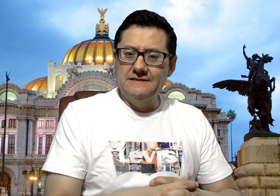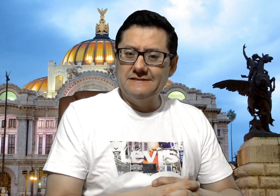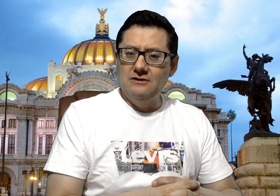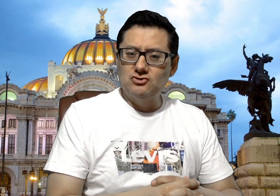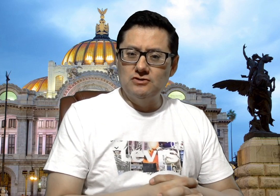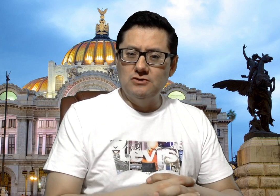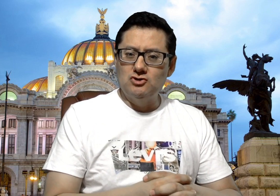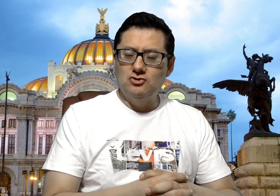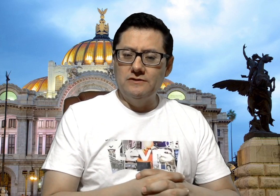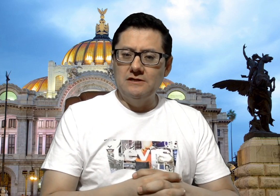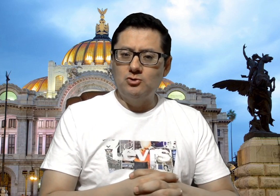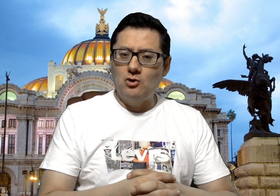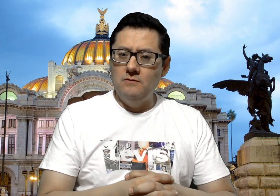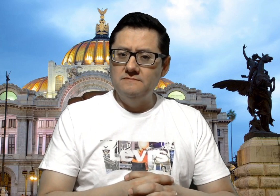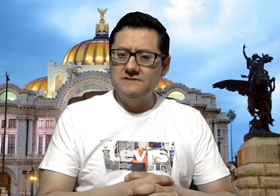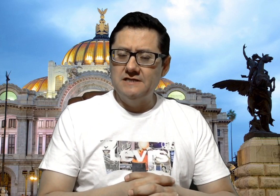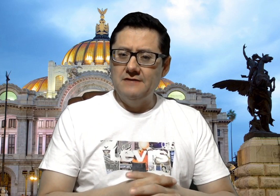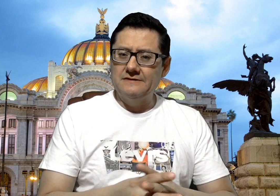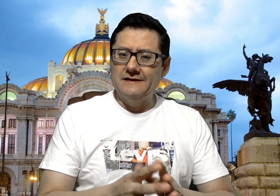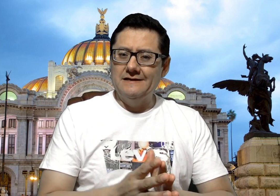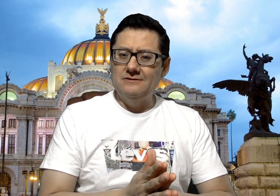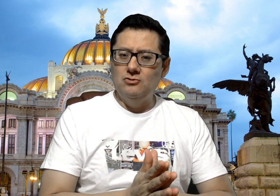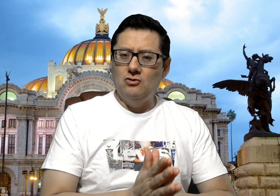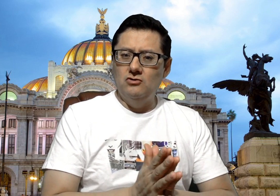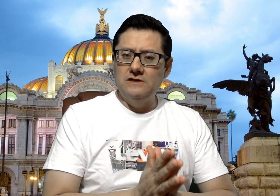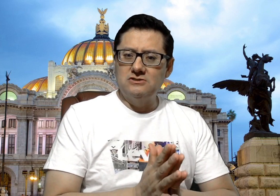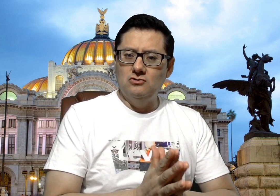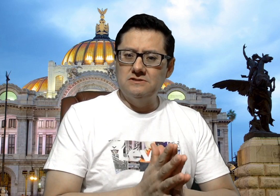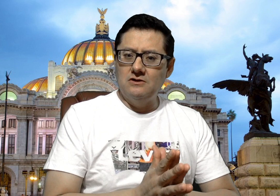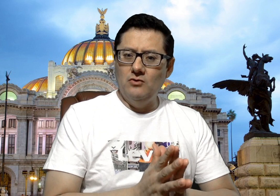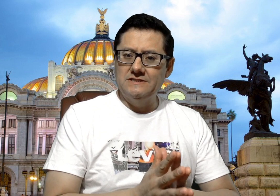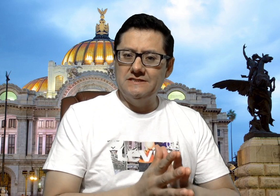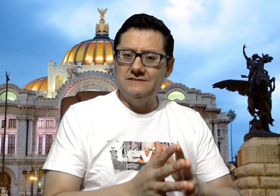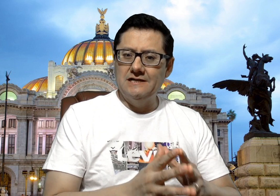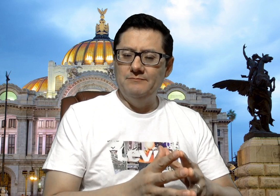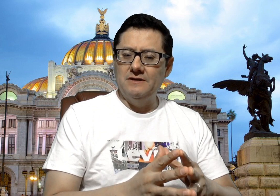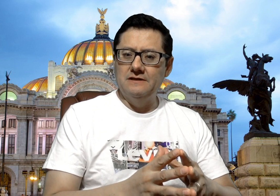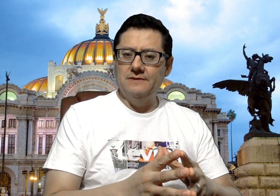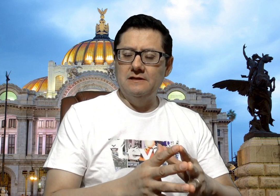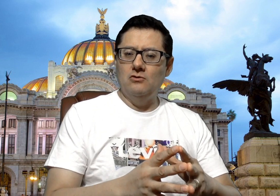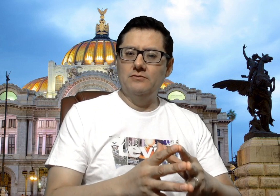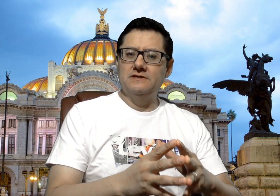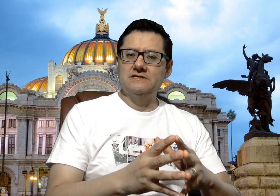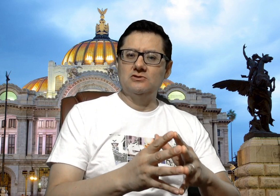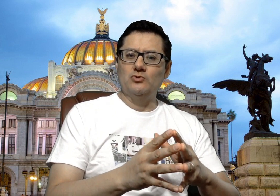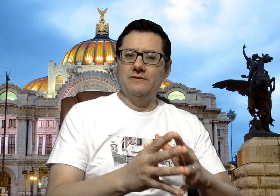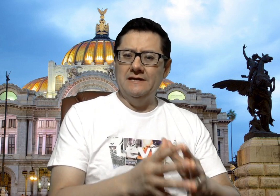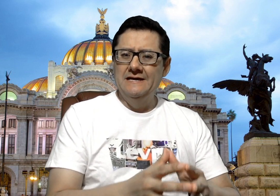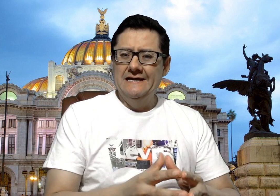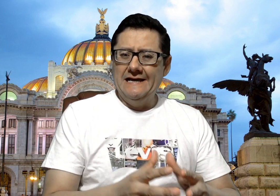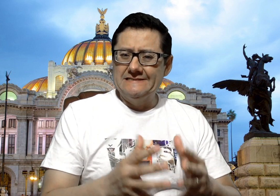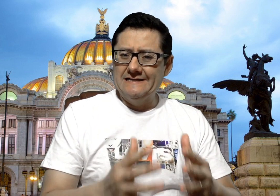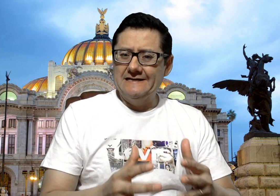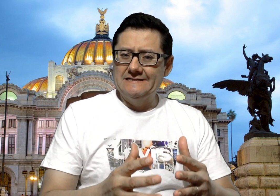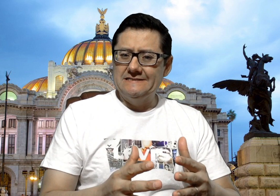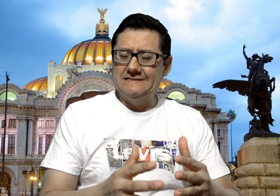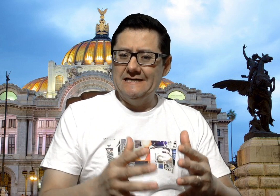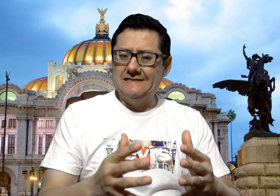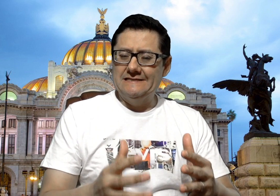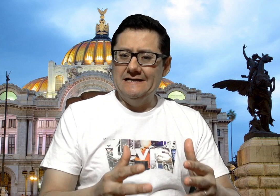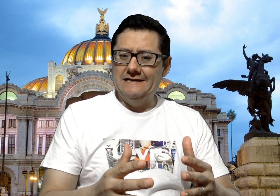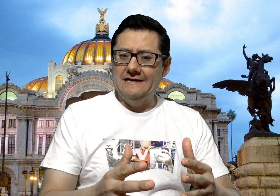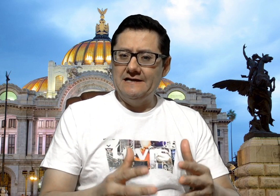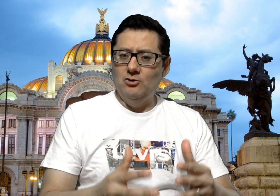El presidente de Estados Unidos, Donald Trump, sigue batallando con las consecuencias de la pandemia del COVID-19, esta